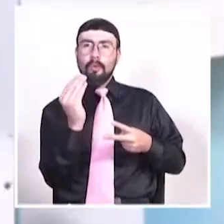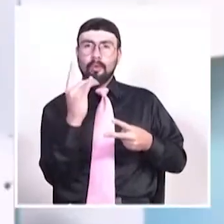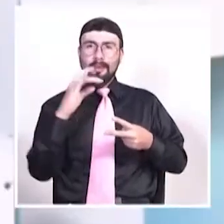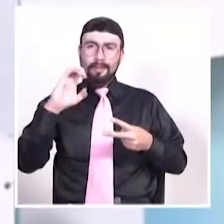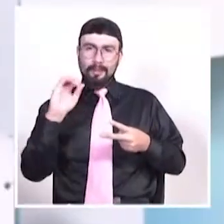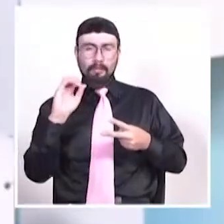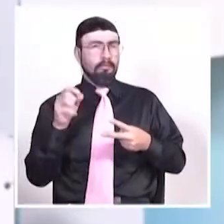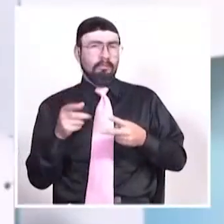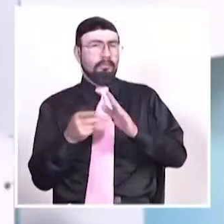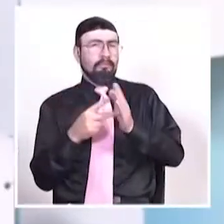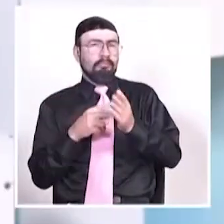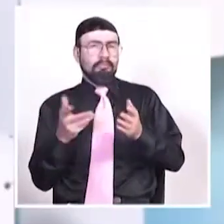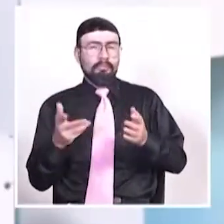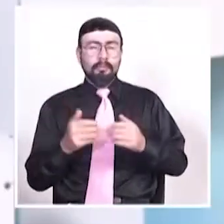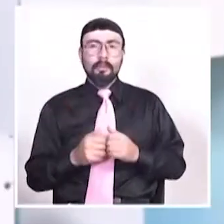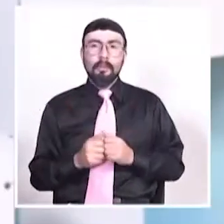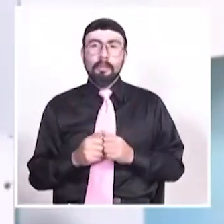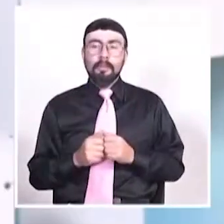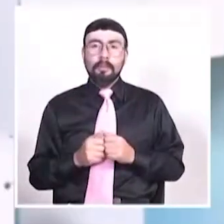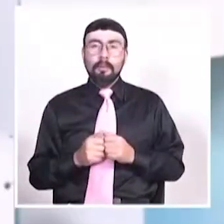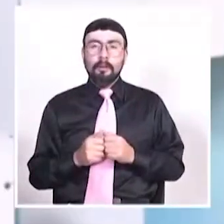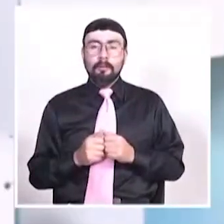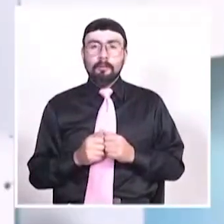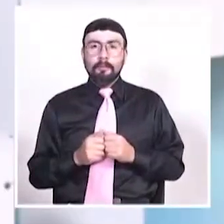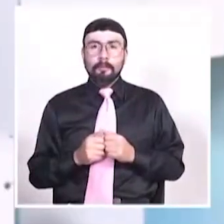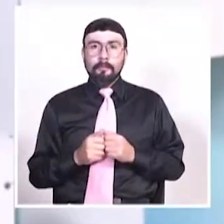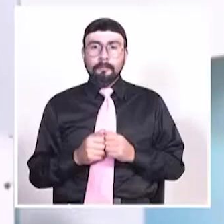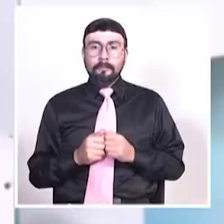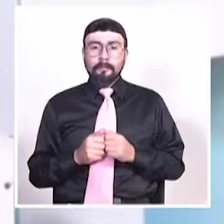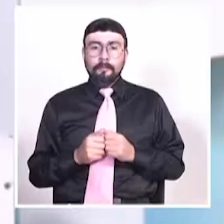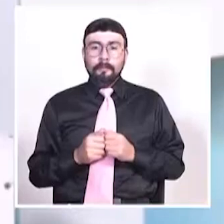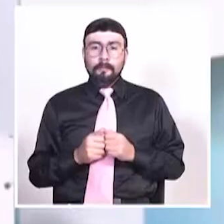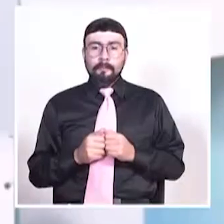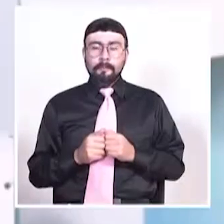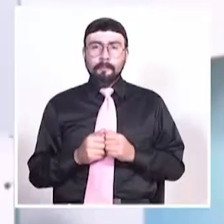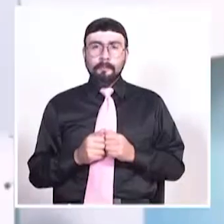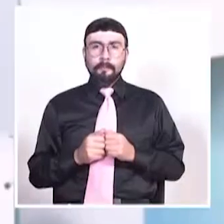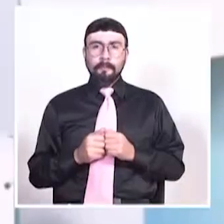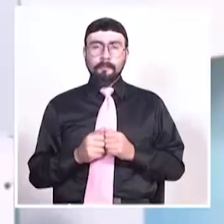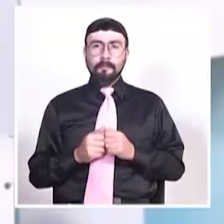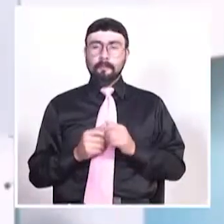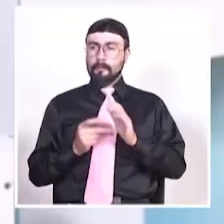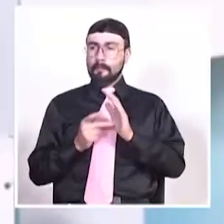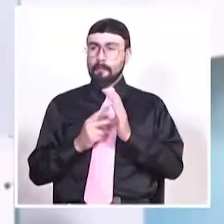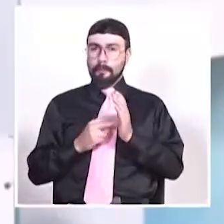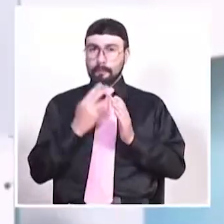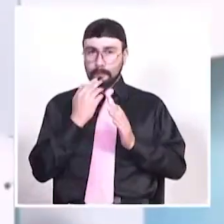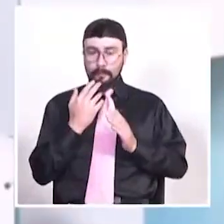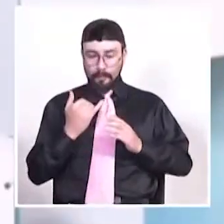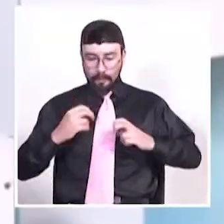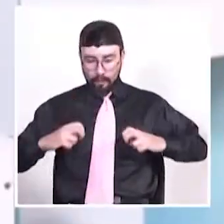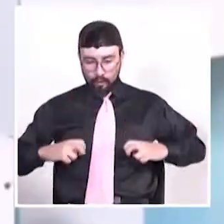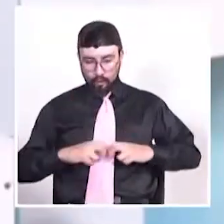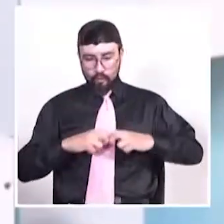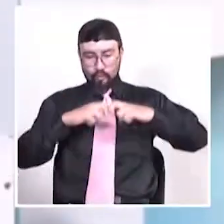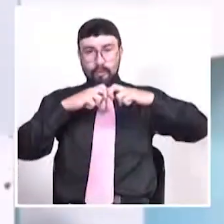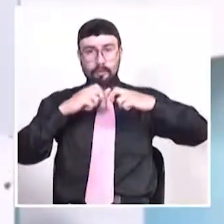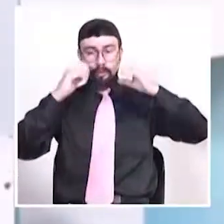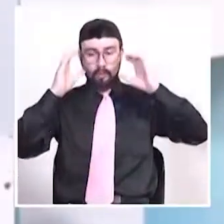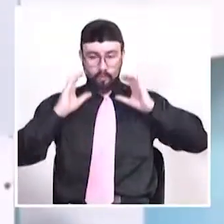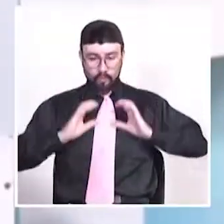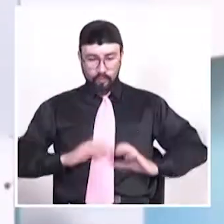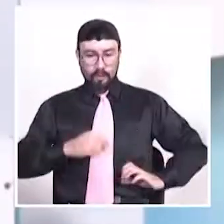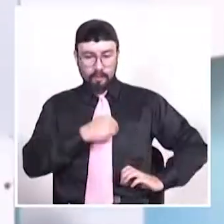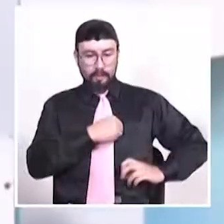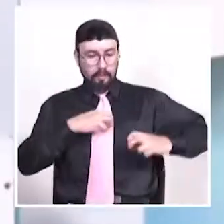bloqueo es la falta del desplazamiento normal de la energía para que llegue a alguna parte del corazón. Es